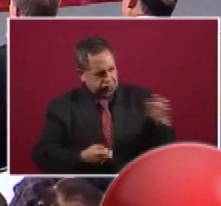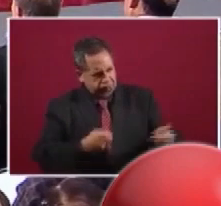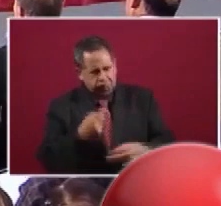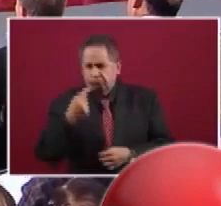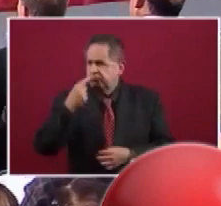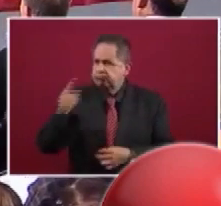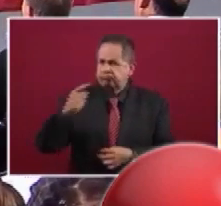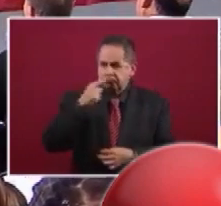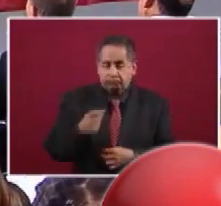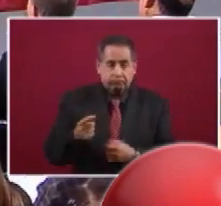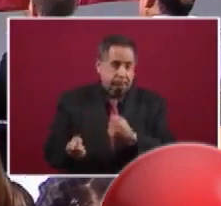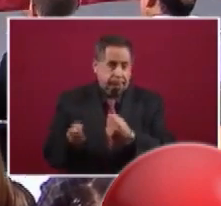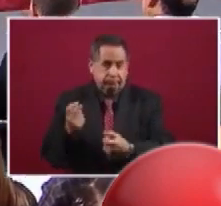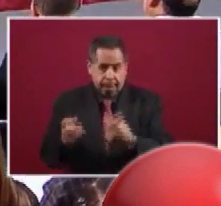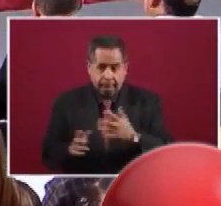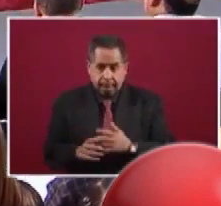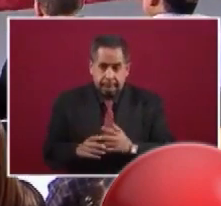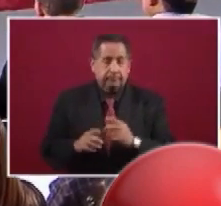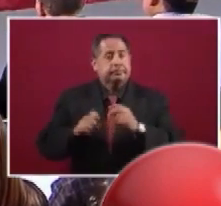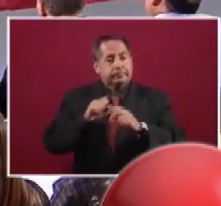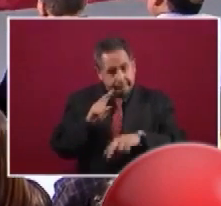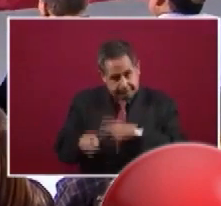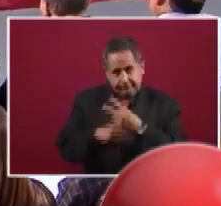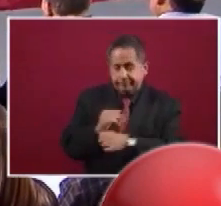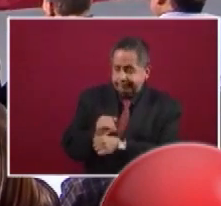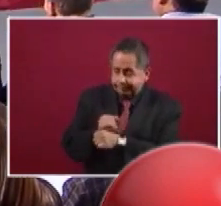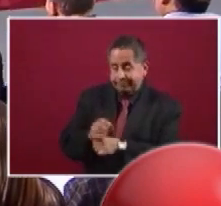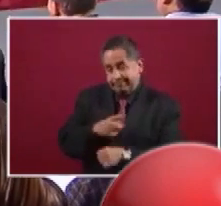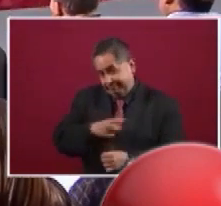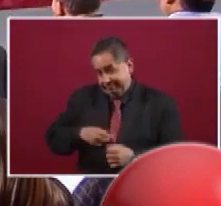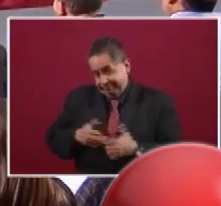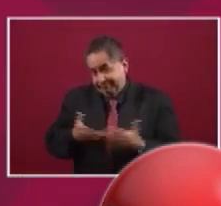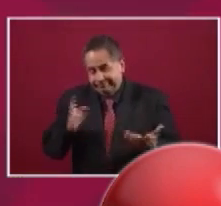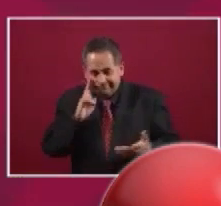que es motivo de otra investigación.